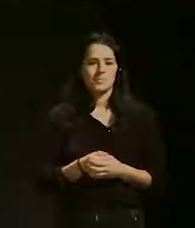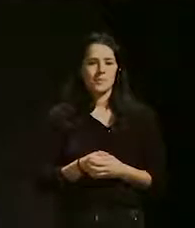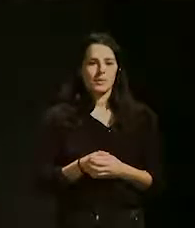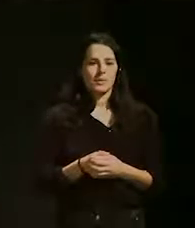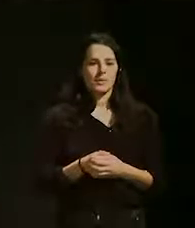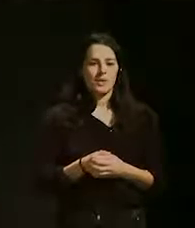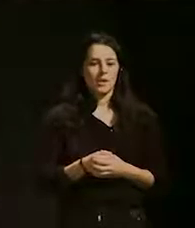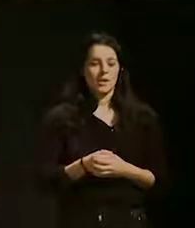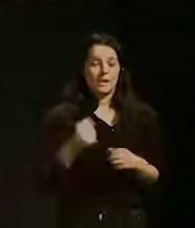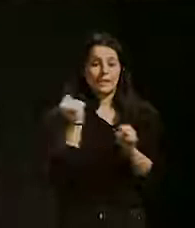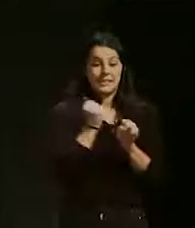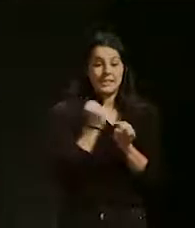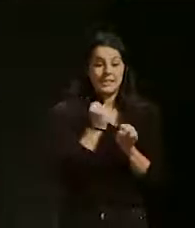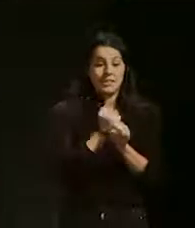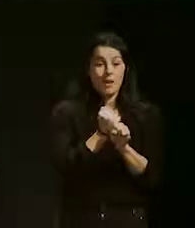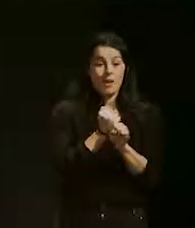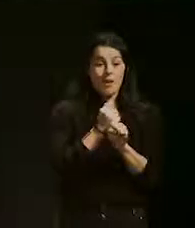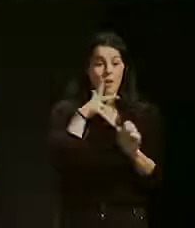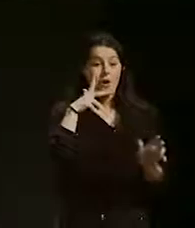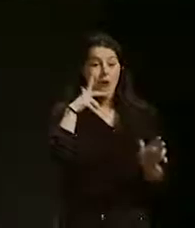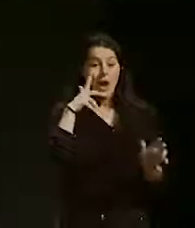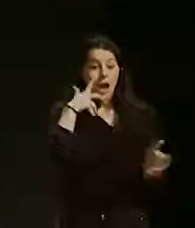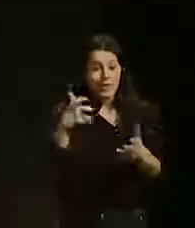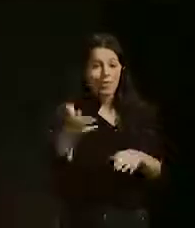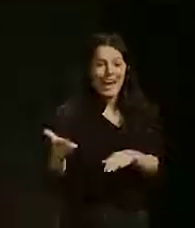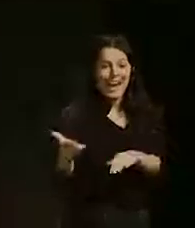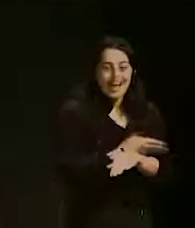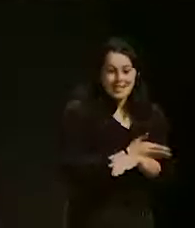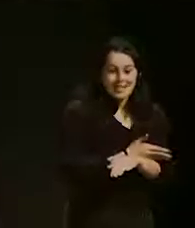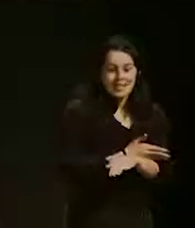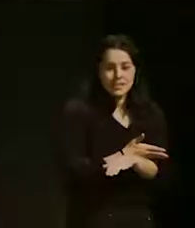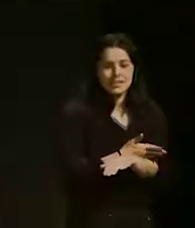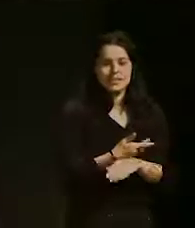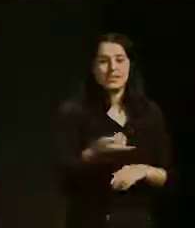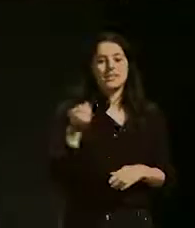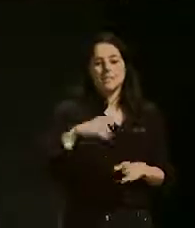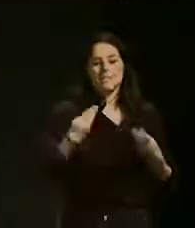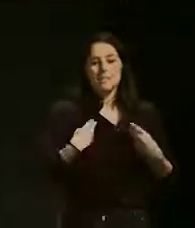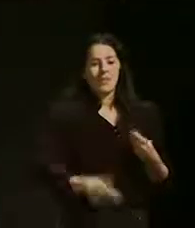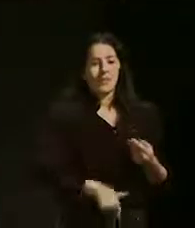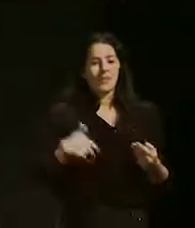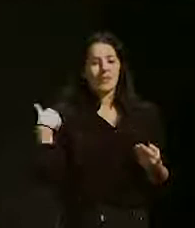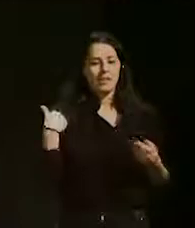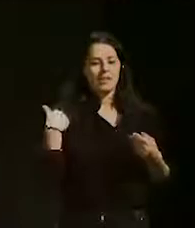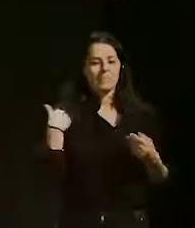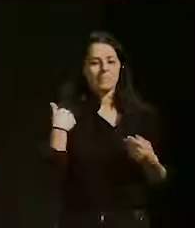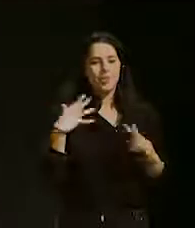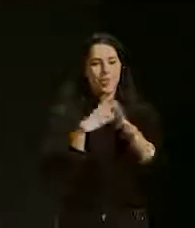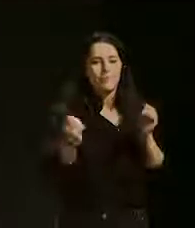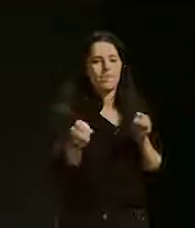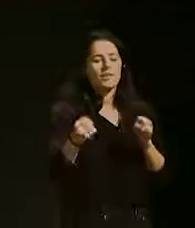y coreógrafa, y mi vida en general fue muy importante porque